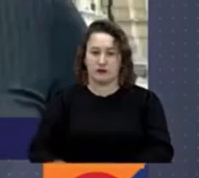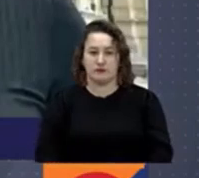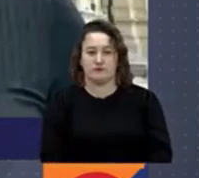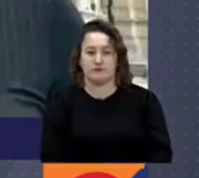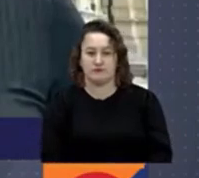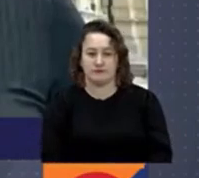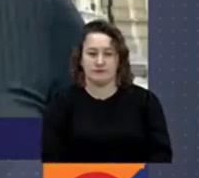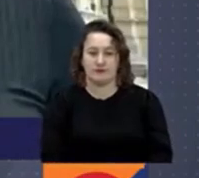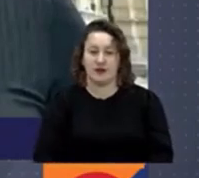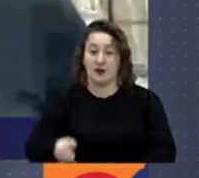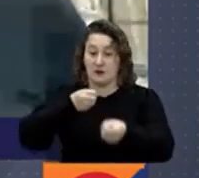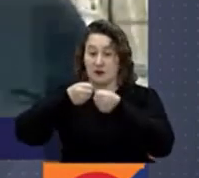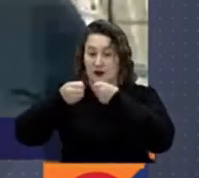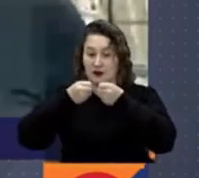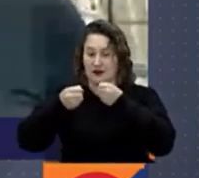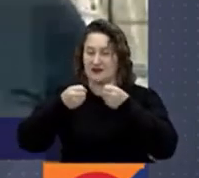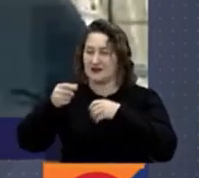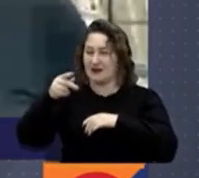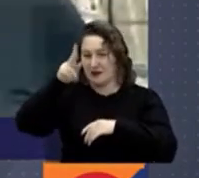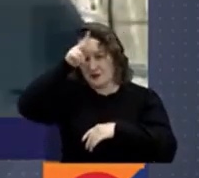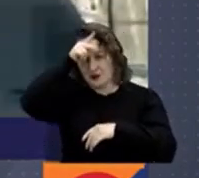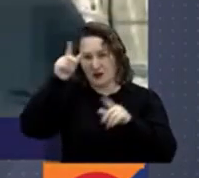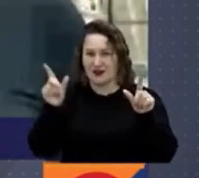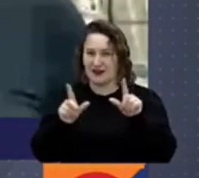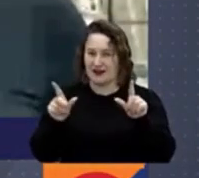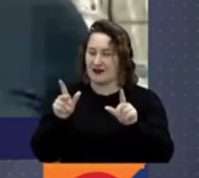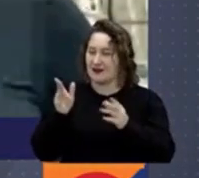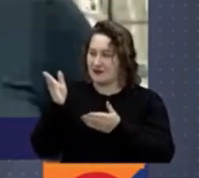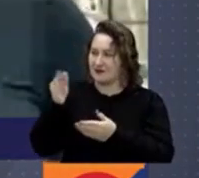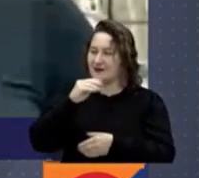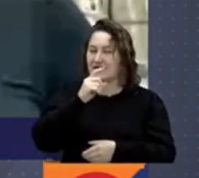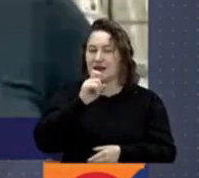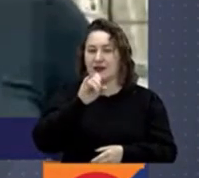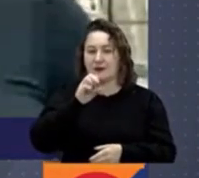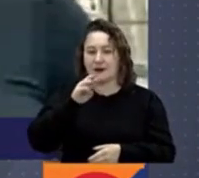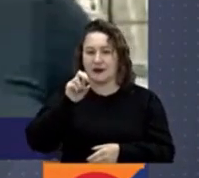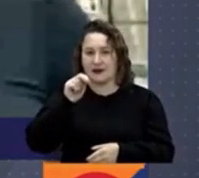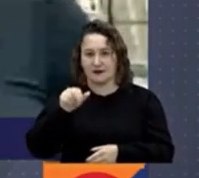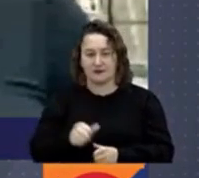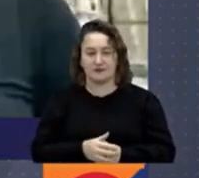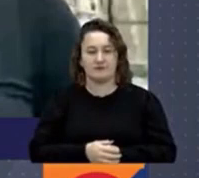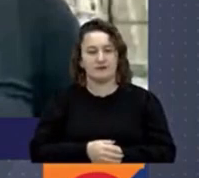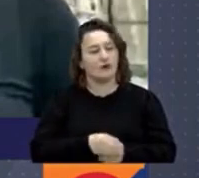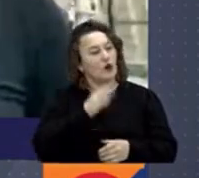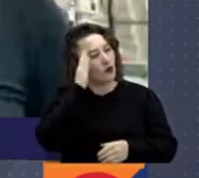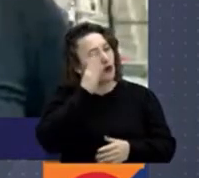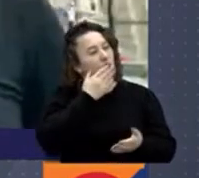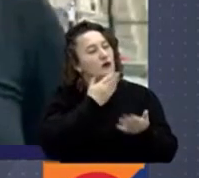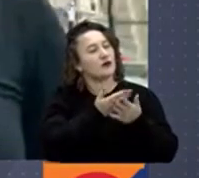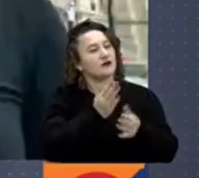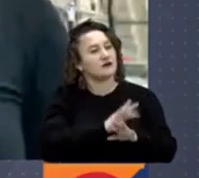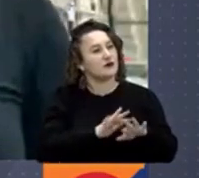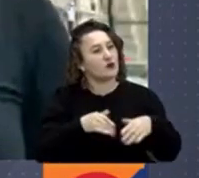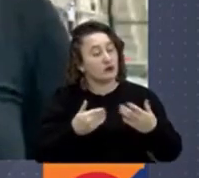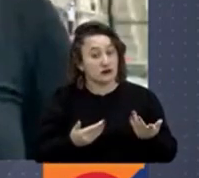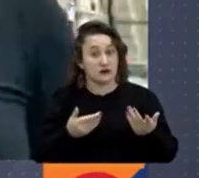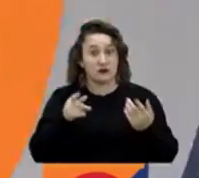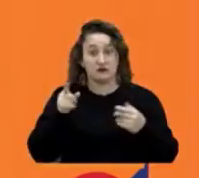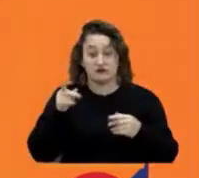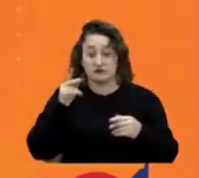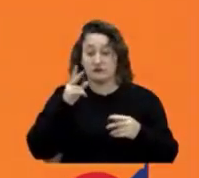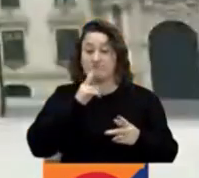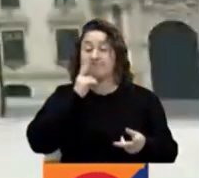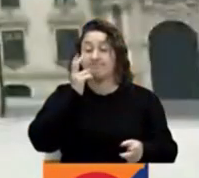Carrasco, periodista de TV Perú. Ximena, buenas tardes. ¿Qué tal, Carlos? ¿Cómo estás? Muy buenas tardes. Complicado el panorama